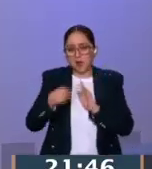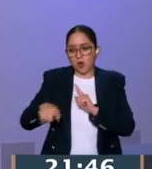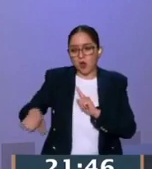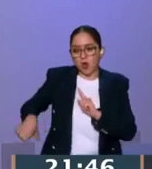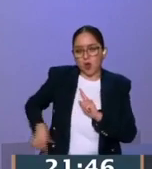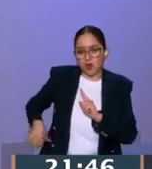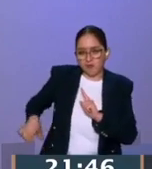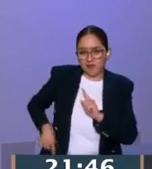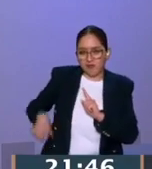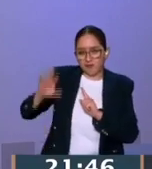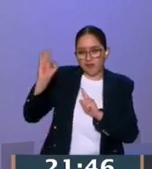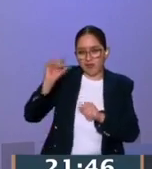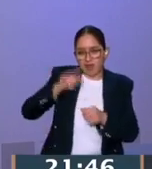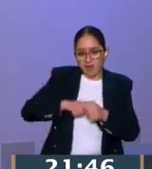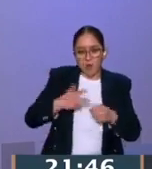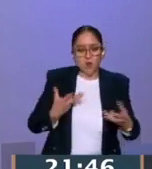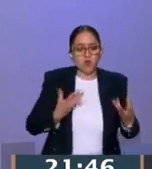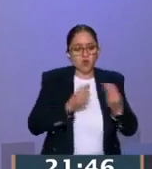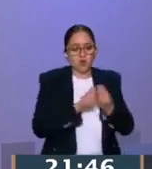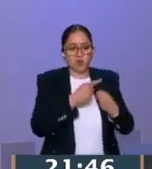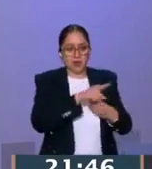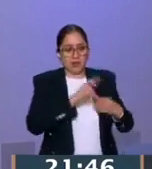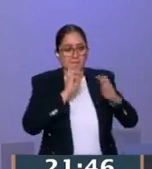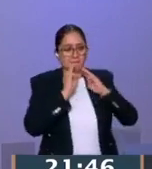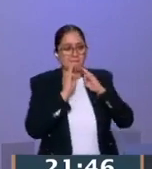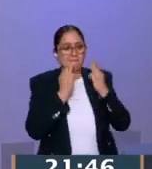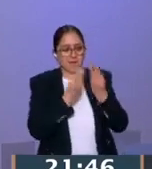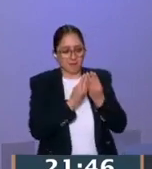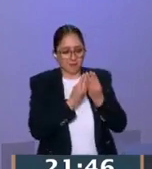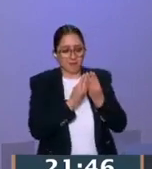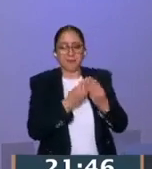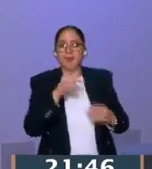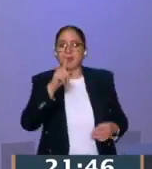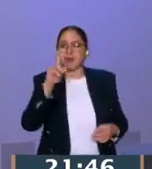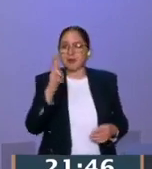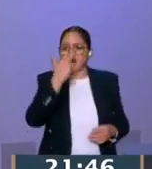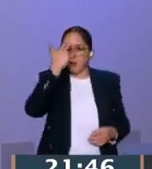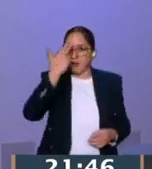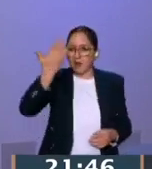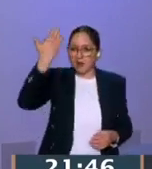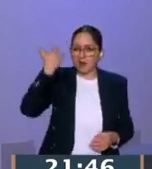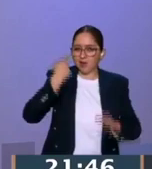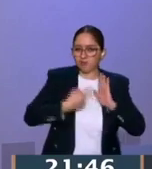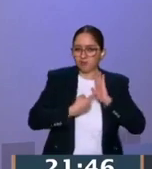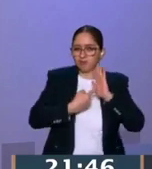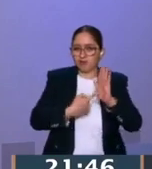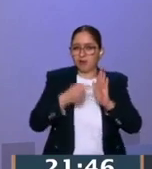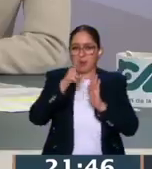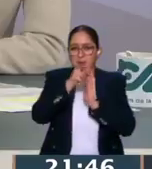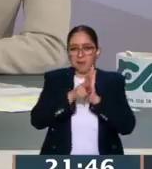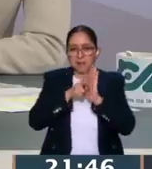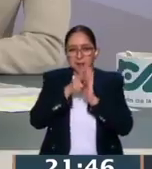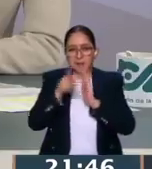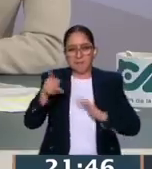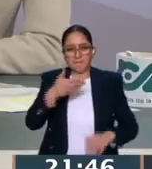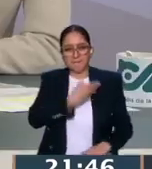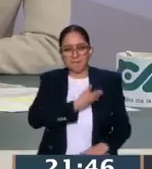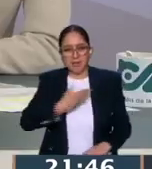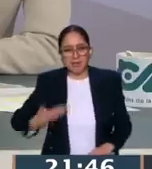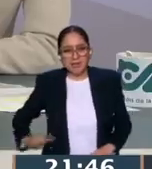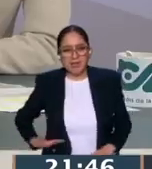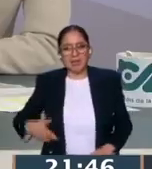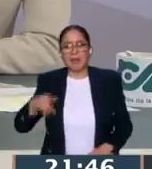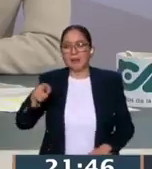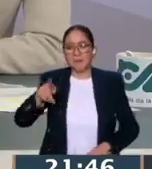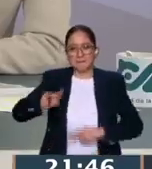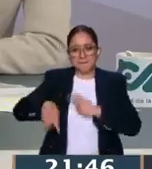República con el crimen organizado. Recordemos cómo aquel video en el que el presidente de la República va y saluda